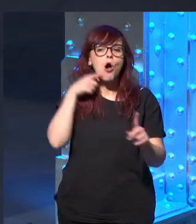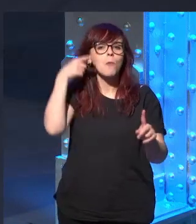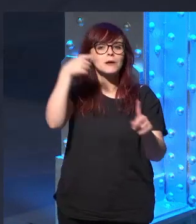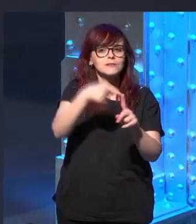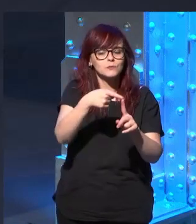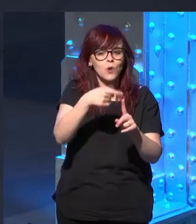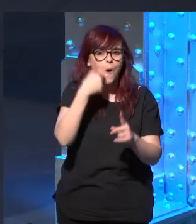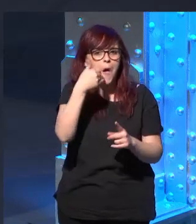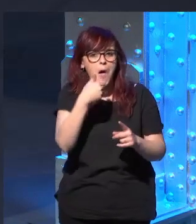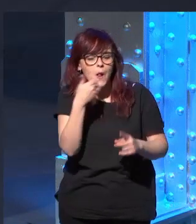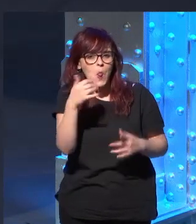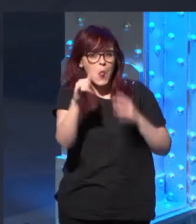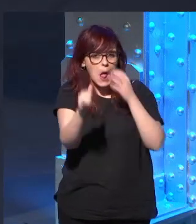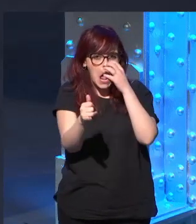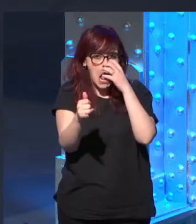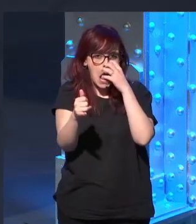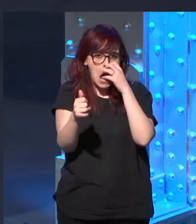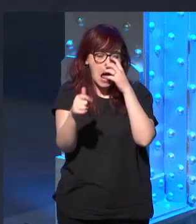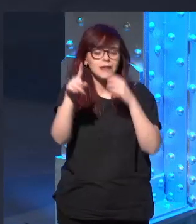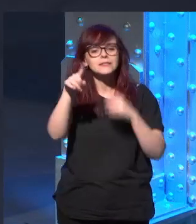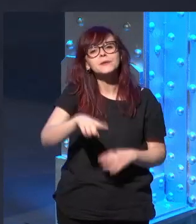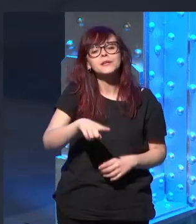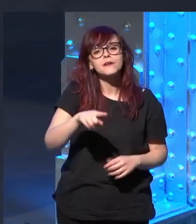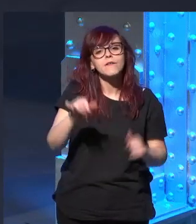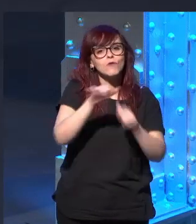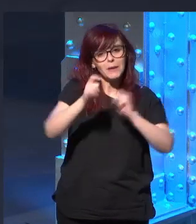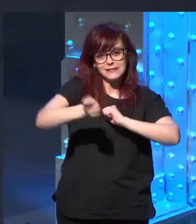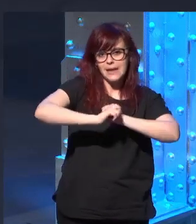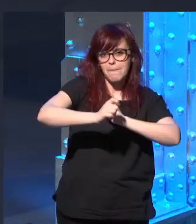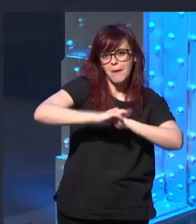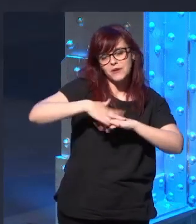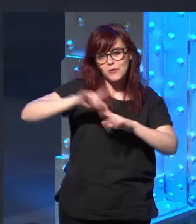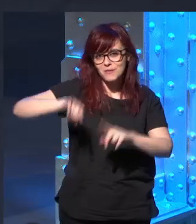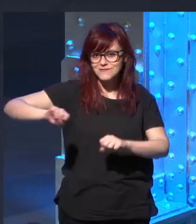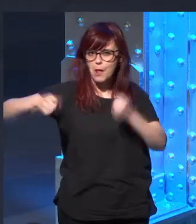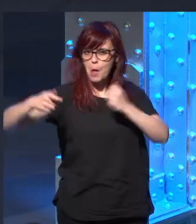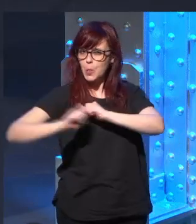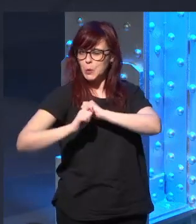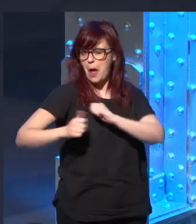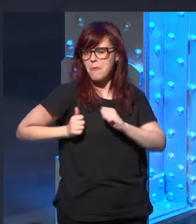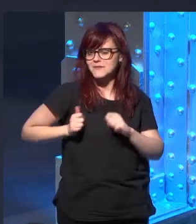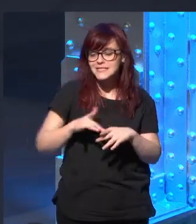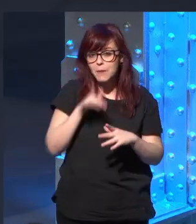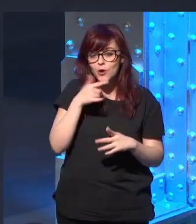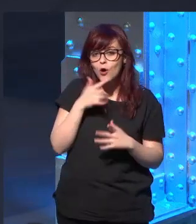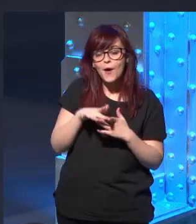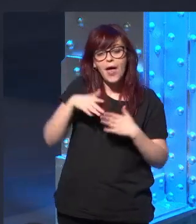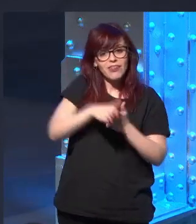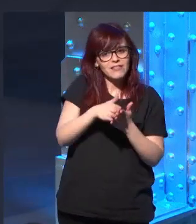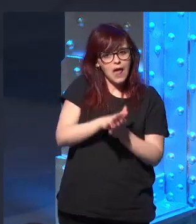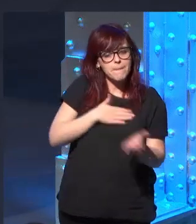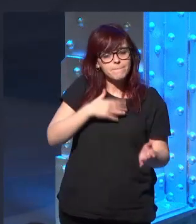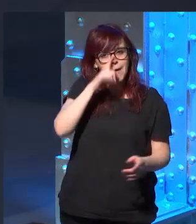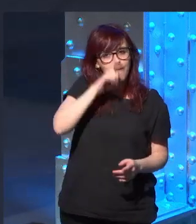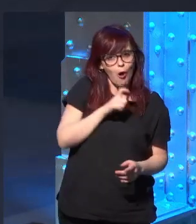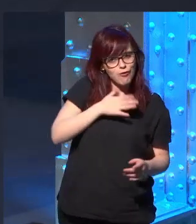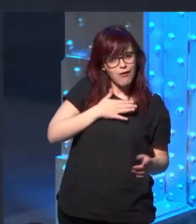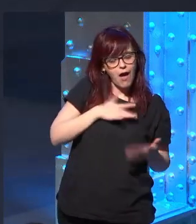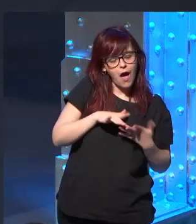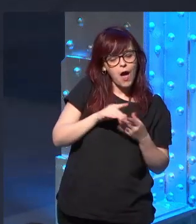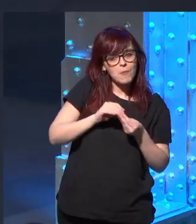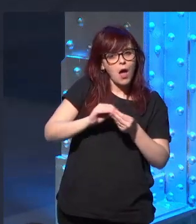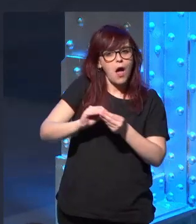escribimos. Uh-huh. Y es, a la vez, creo, trampa y salvación. Uh-huh. Porque vamos a editar nuestra memoria a partir